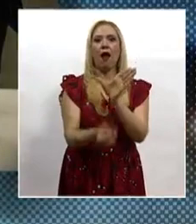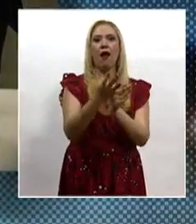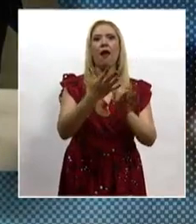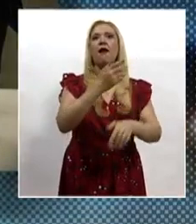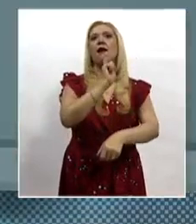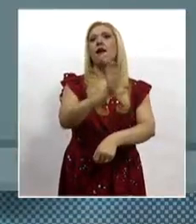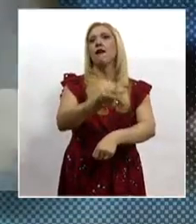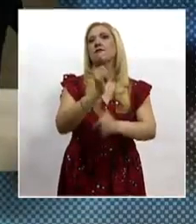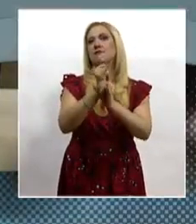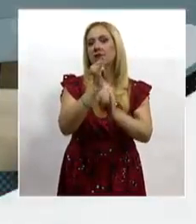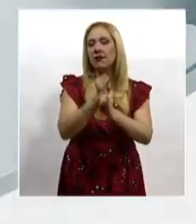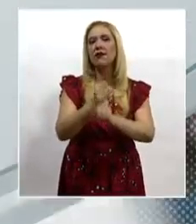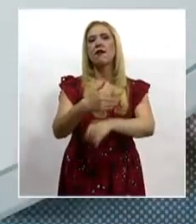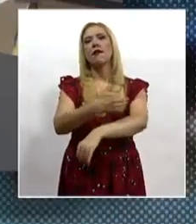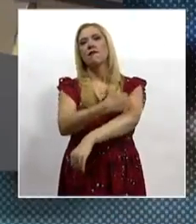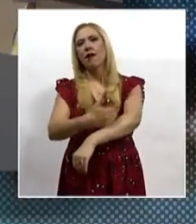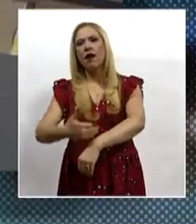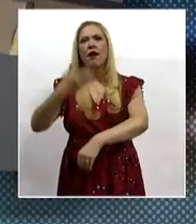y Familiares.